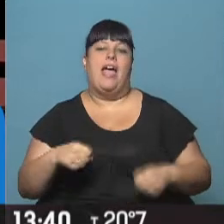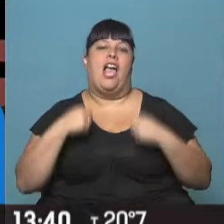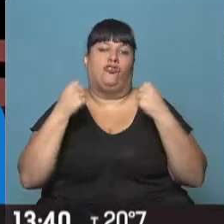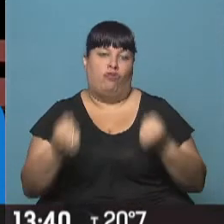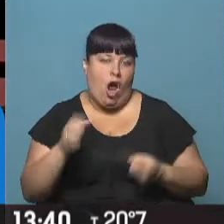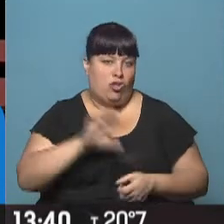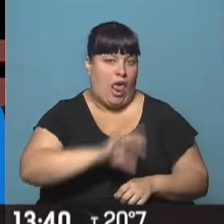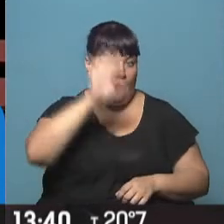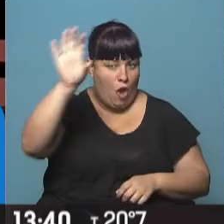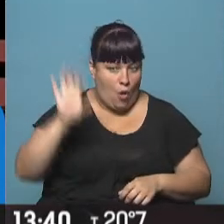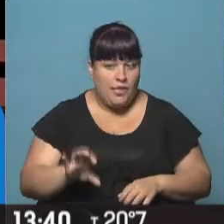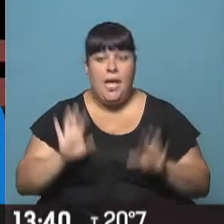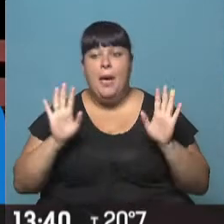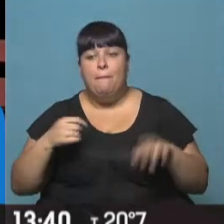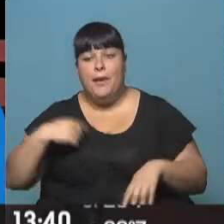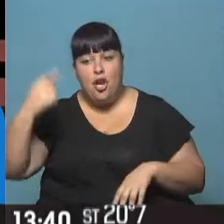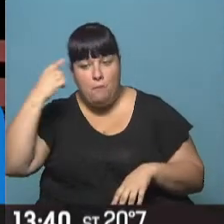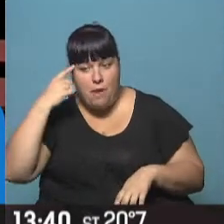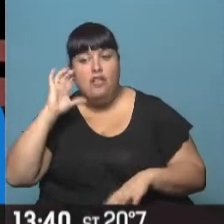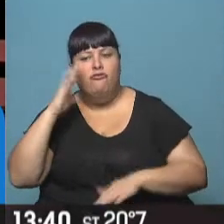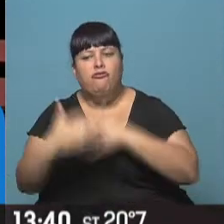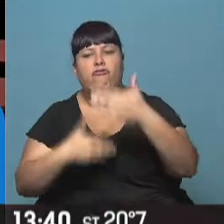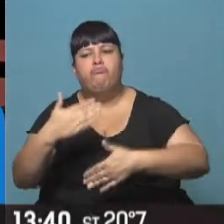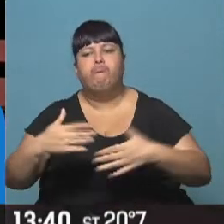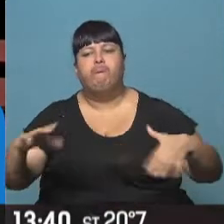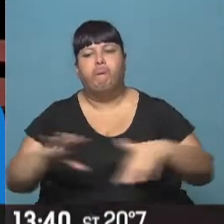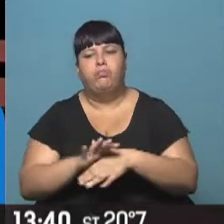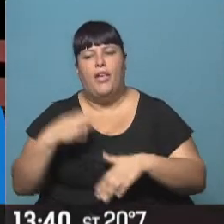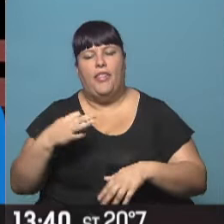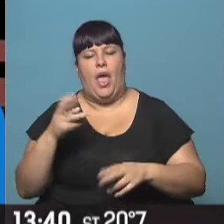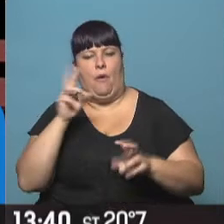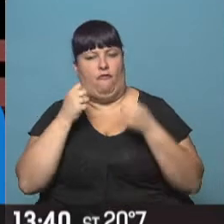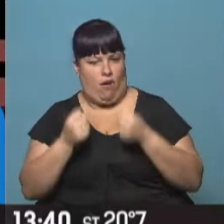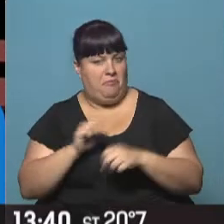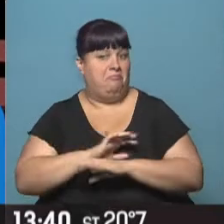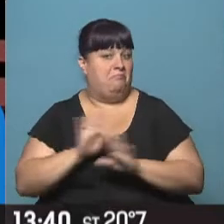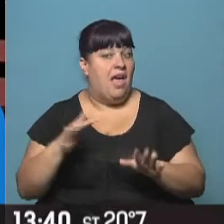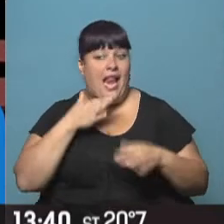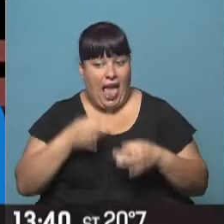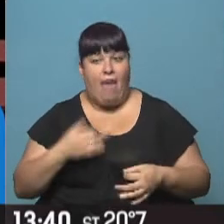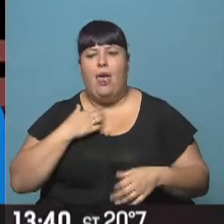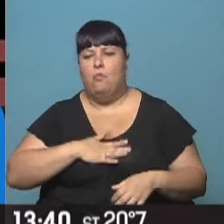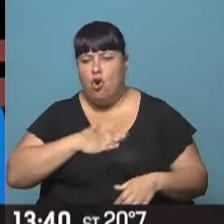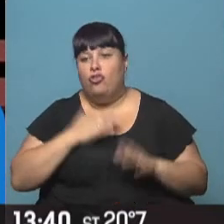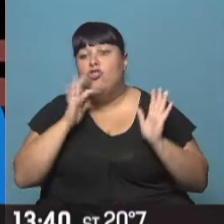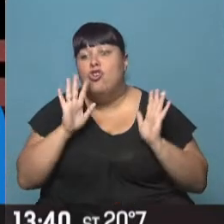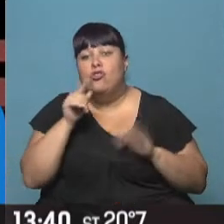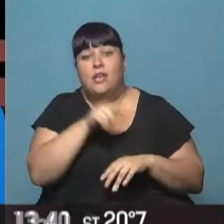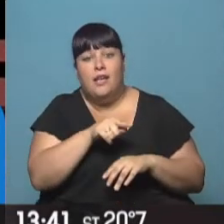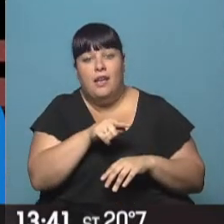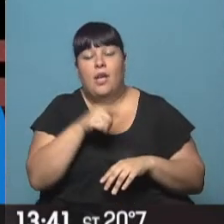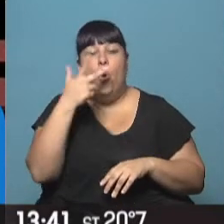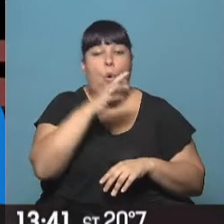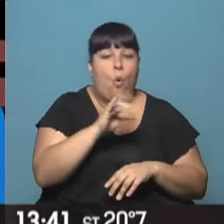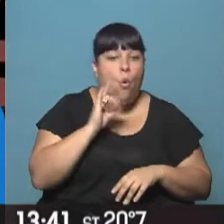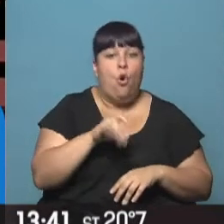de las provincias, pero que creemos que es el camino que tenemos que consolidar. Así que la verdad que estamos muy contentos. No sé si